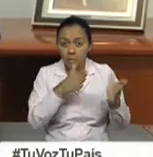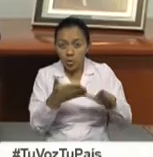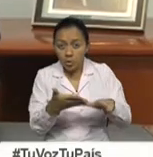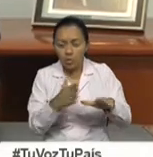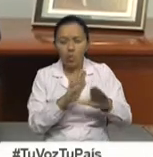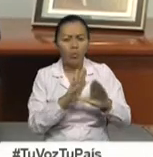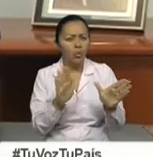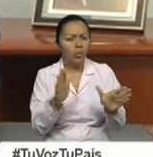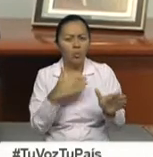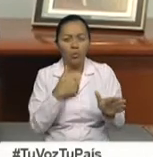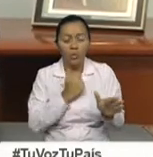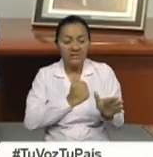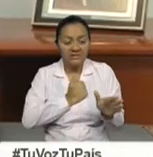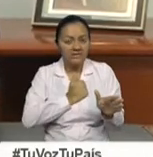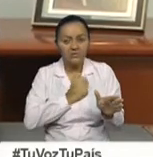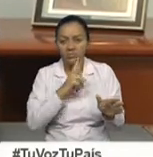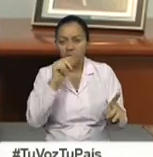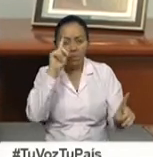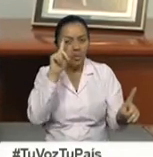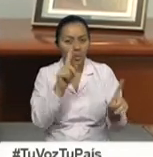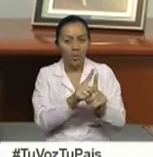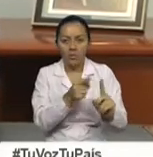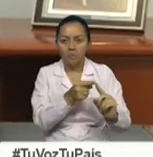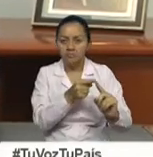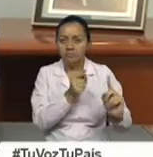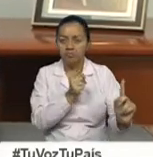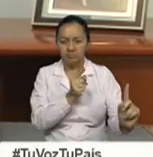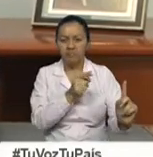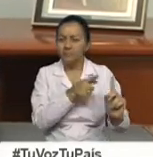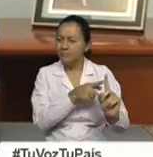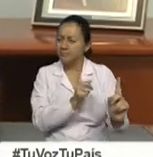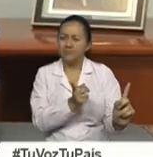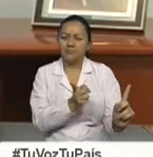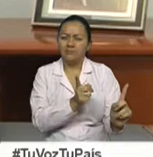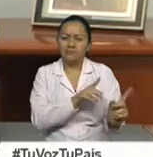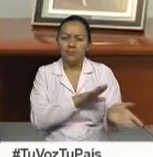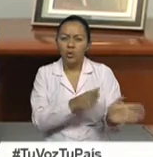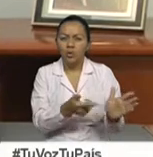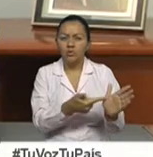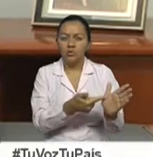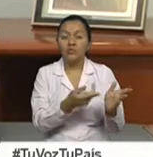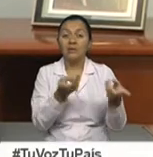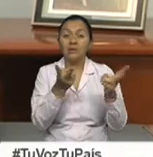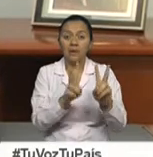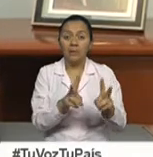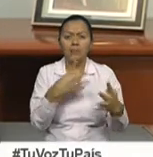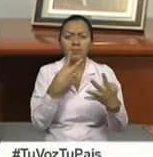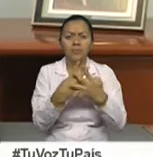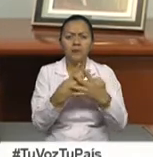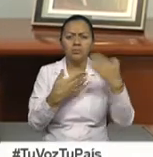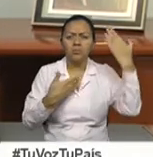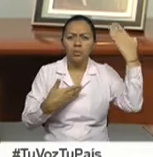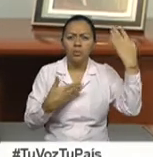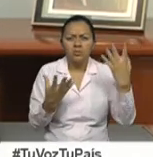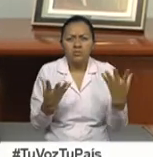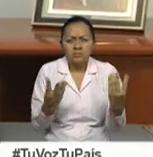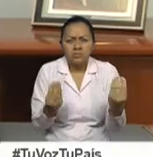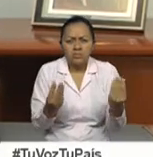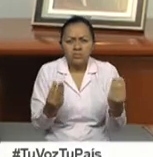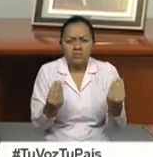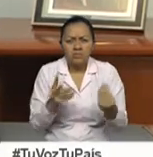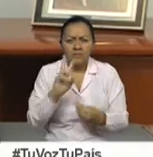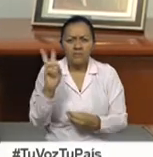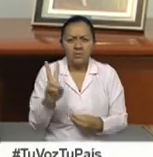debemos lamentar y rechazar enérgicamente. No deja de preocuparnos también la cantidad de presos políticos. La